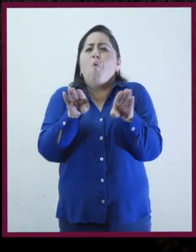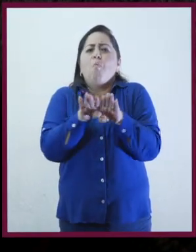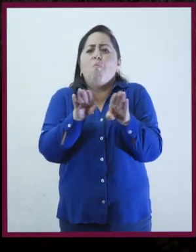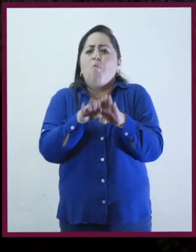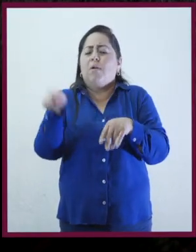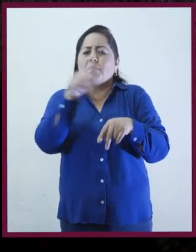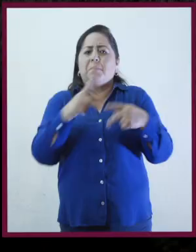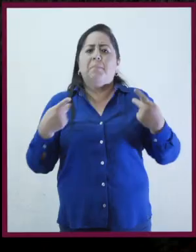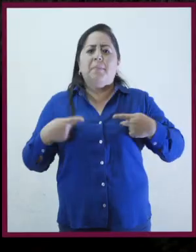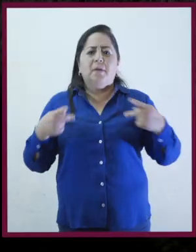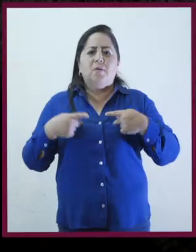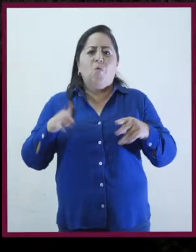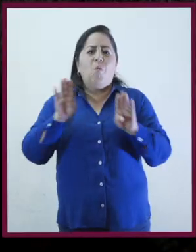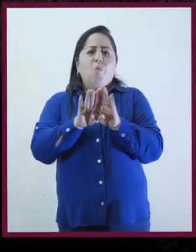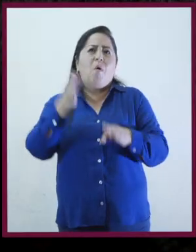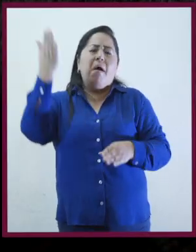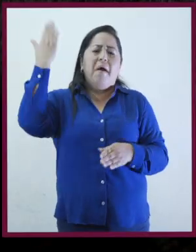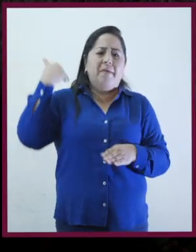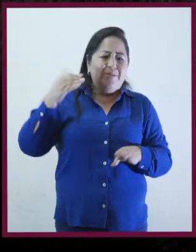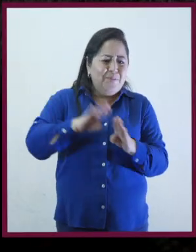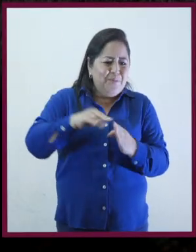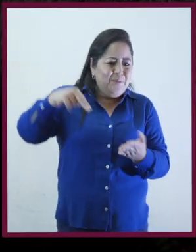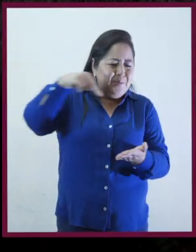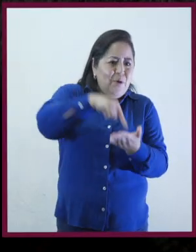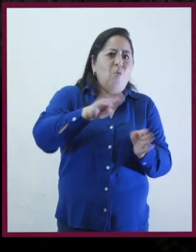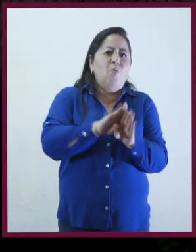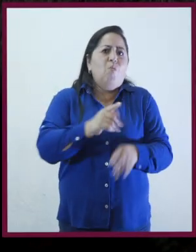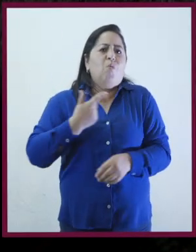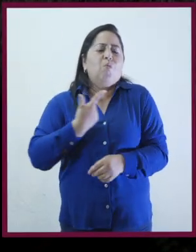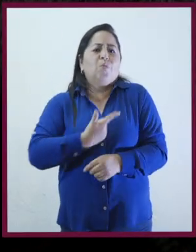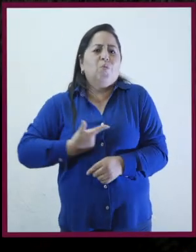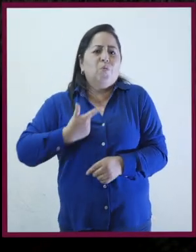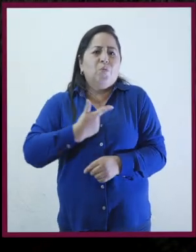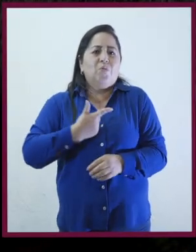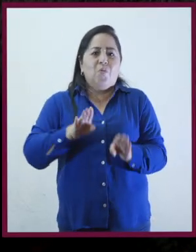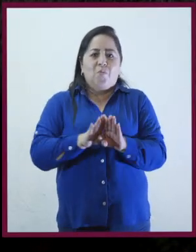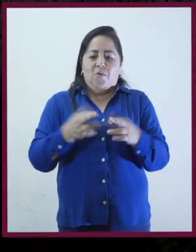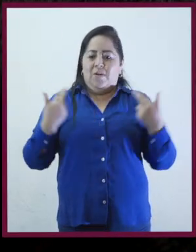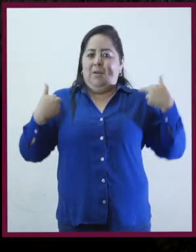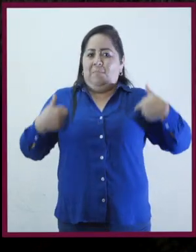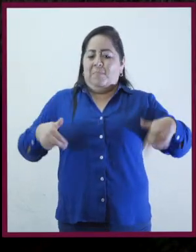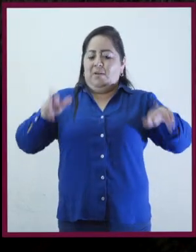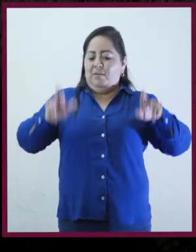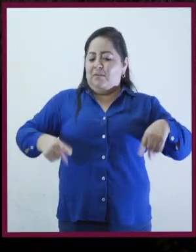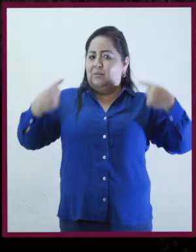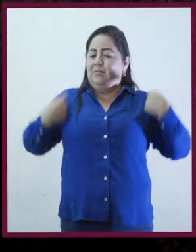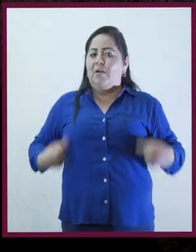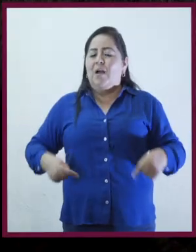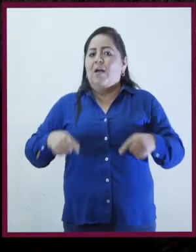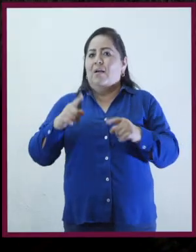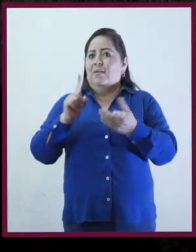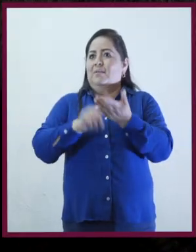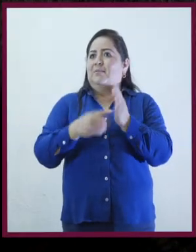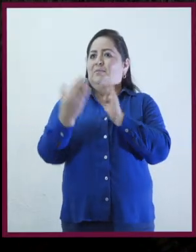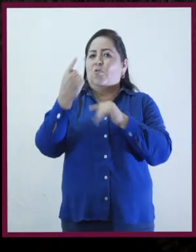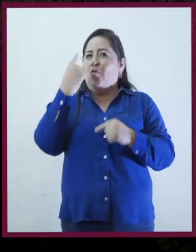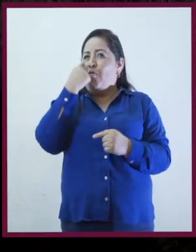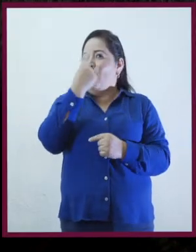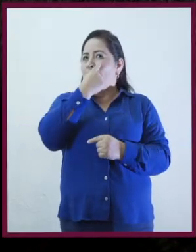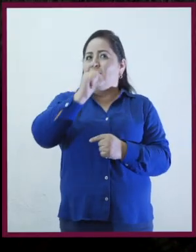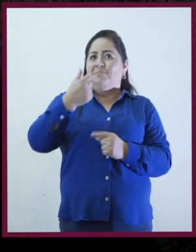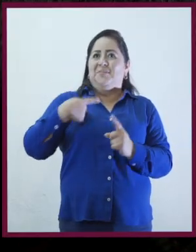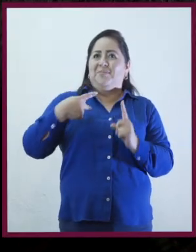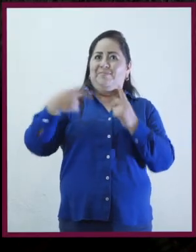cómo la gente se presentaba, ¿no? Cómo le gustaba representarse ante los ojos de